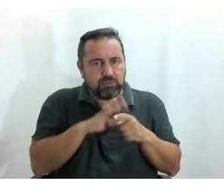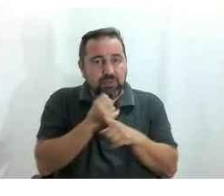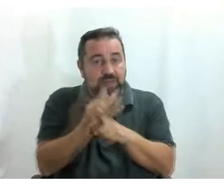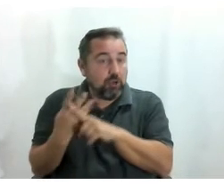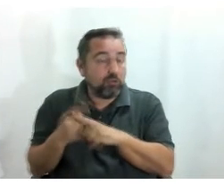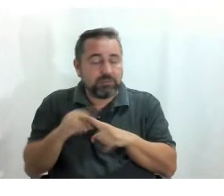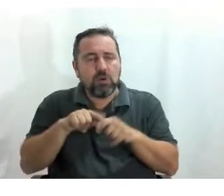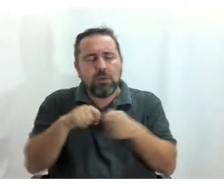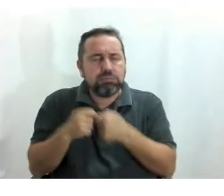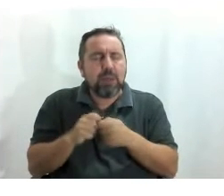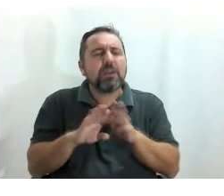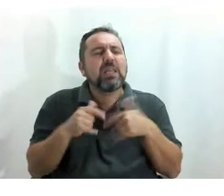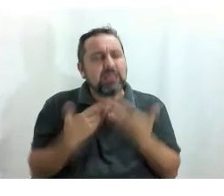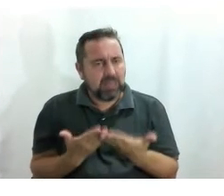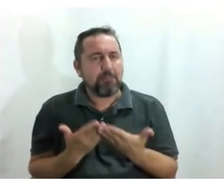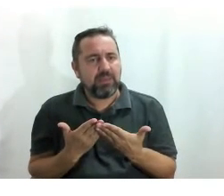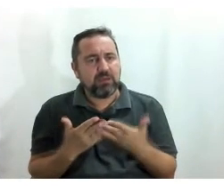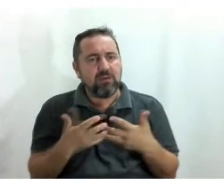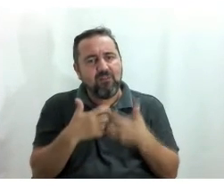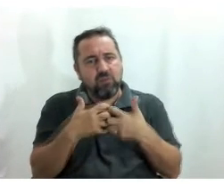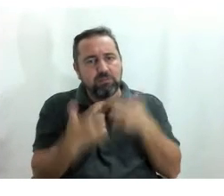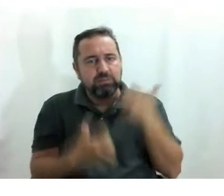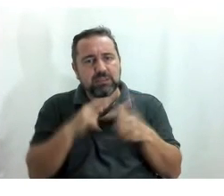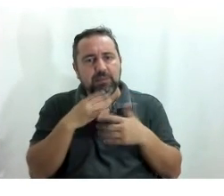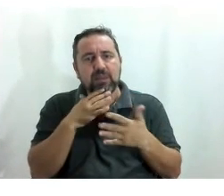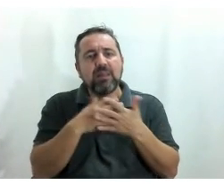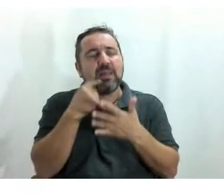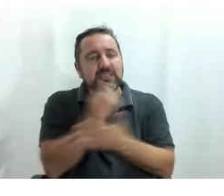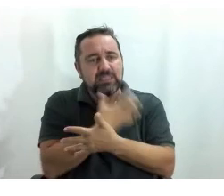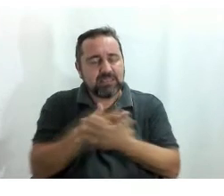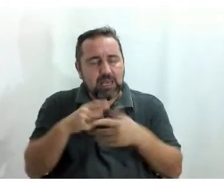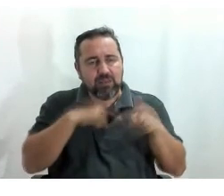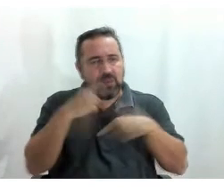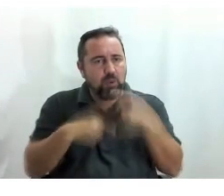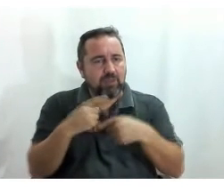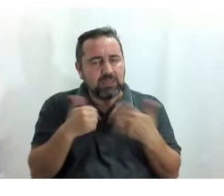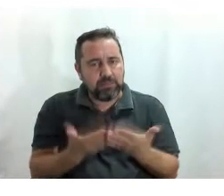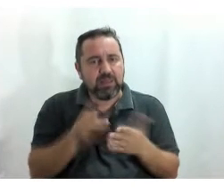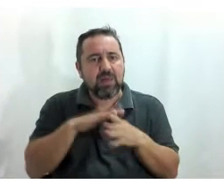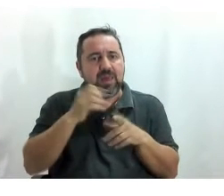pero también produce una disminución del flujo sanguíneo coclear, también produce fenómenos de